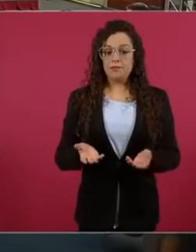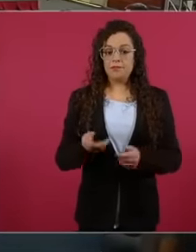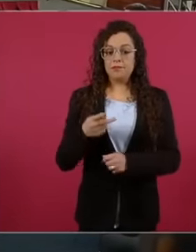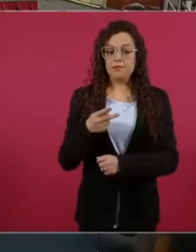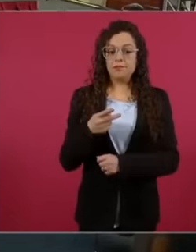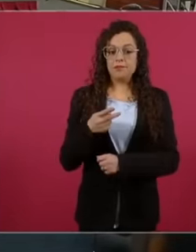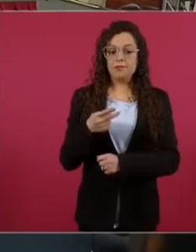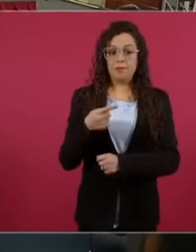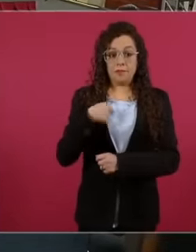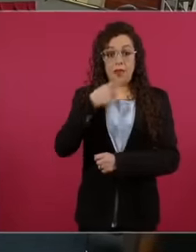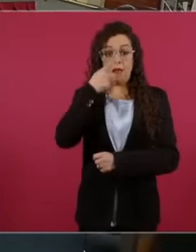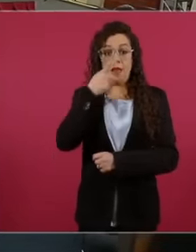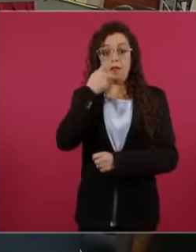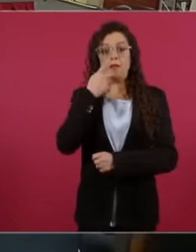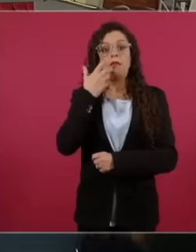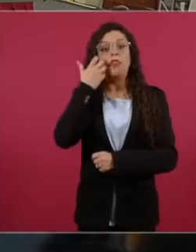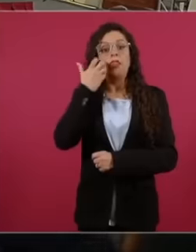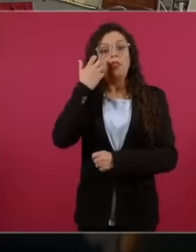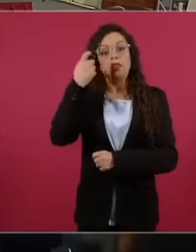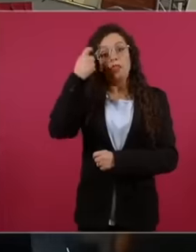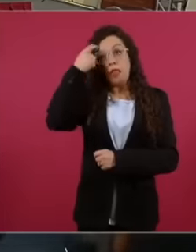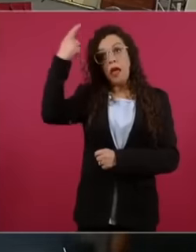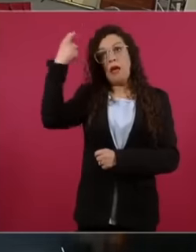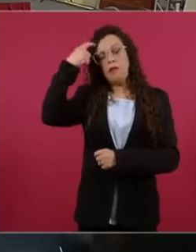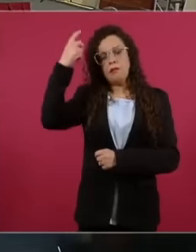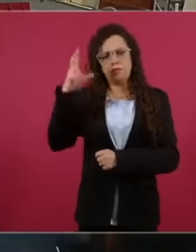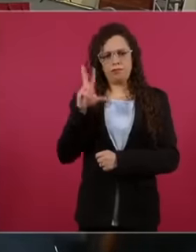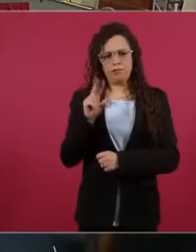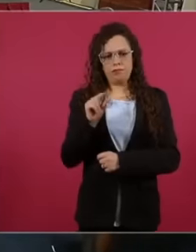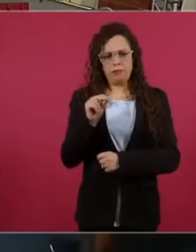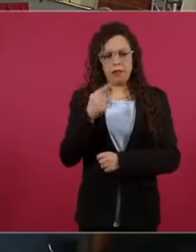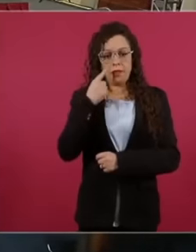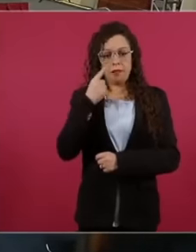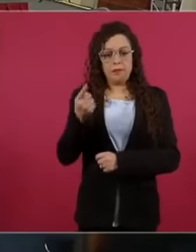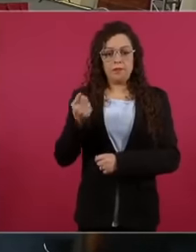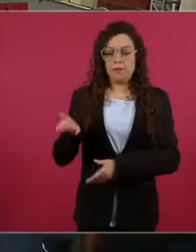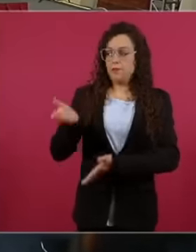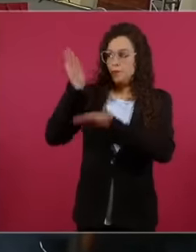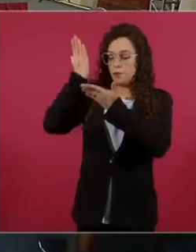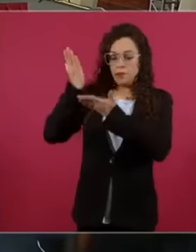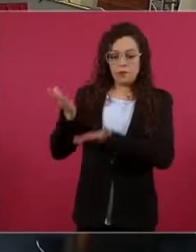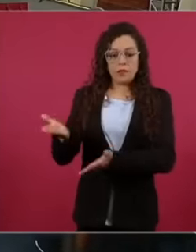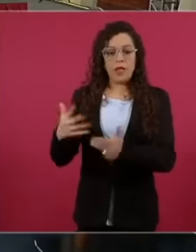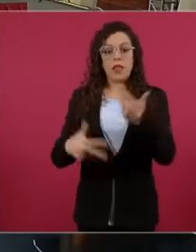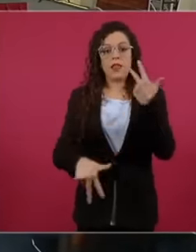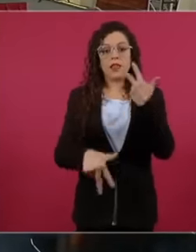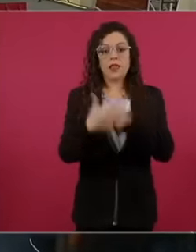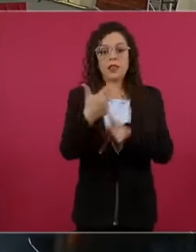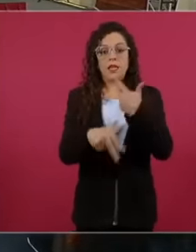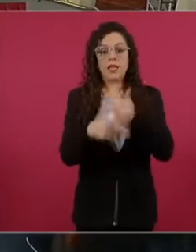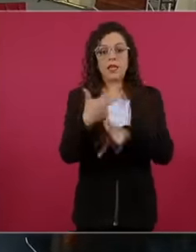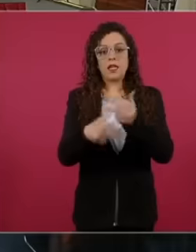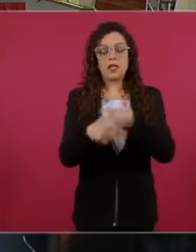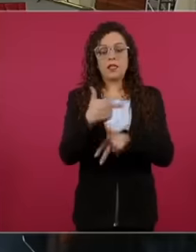sin elementos. Miren, estos que son 13, ayer me estaban